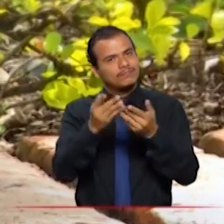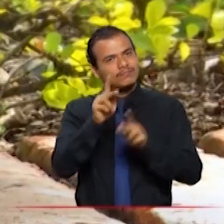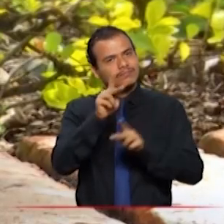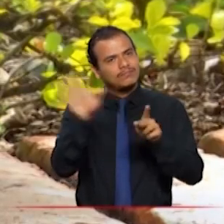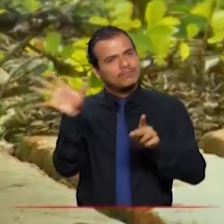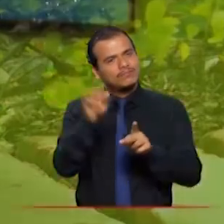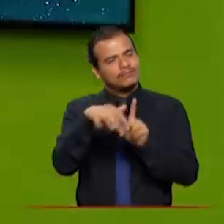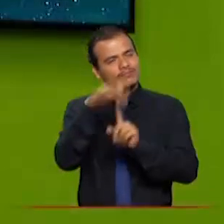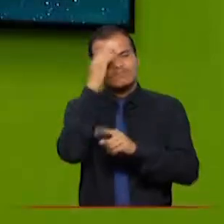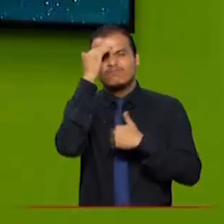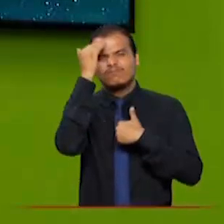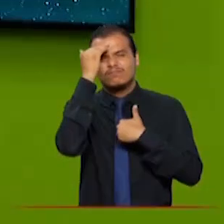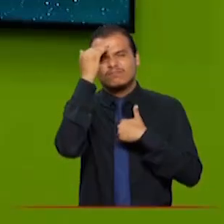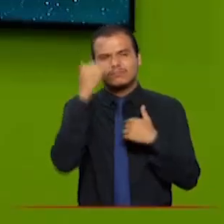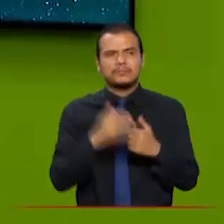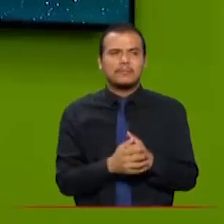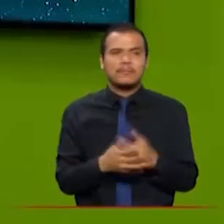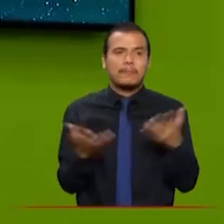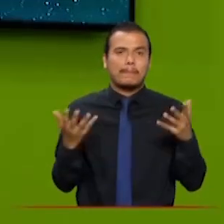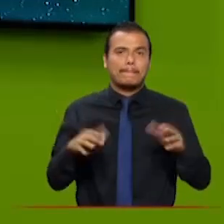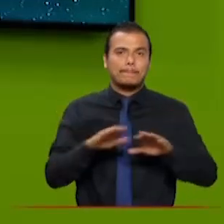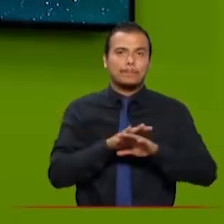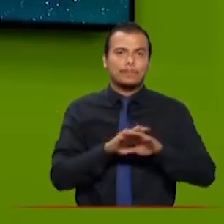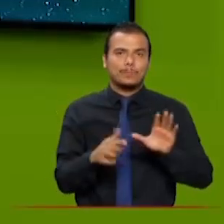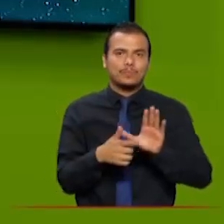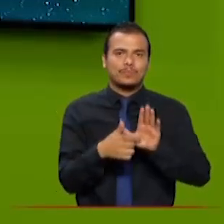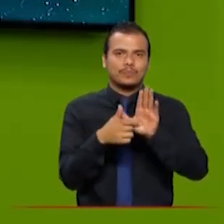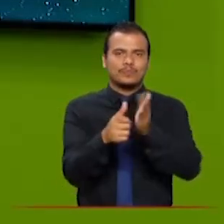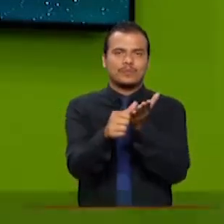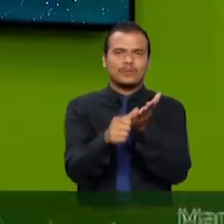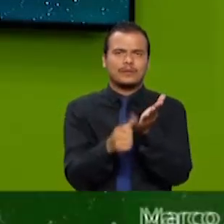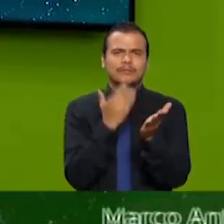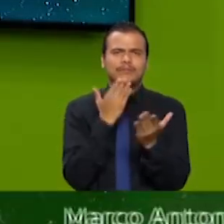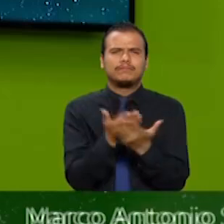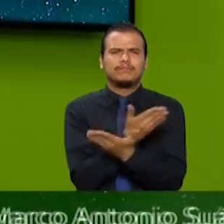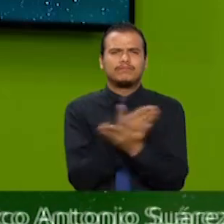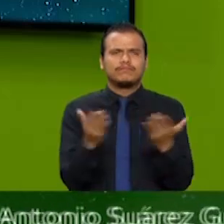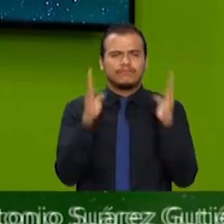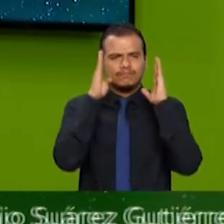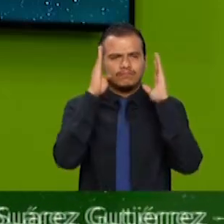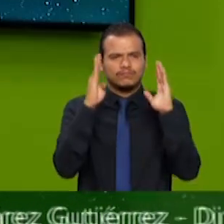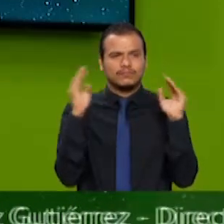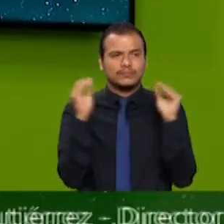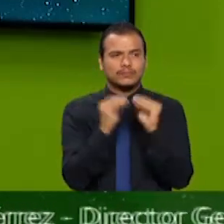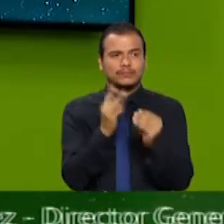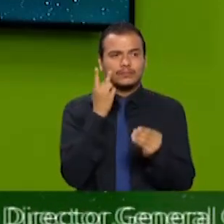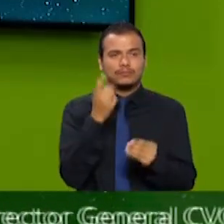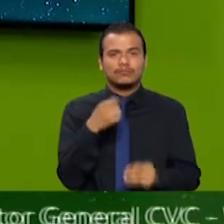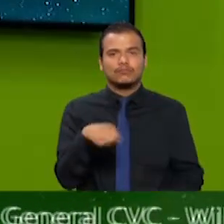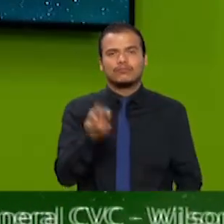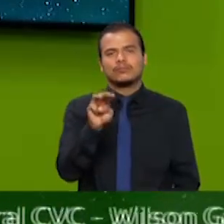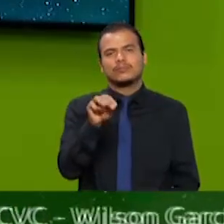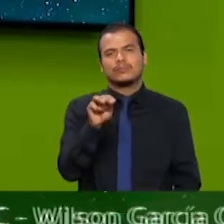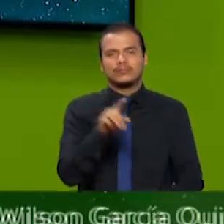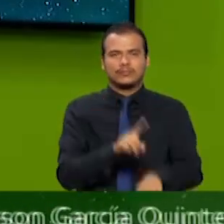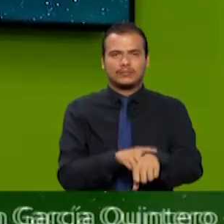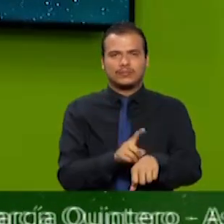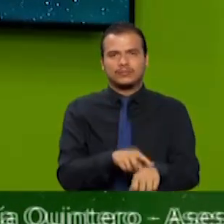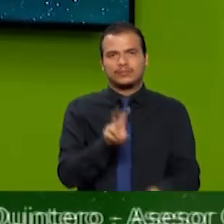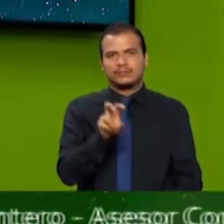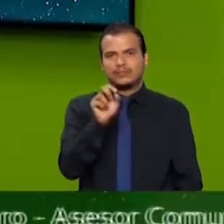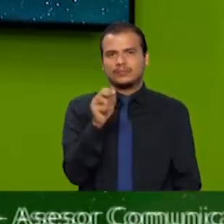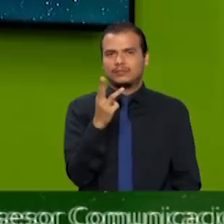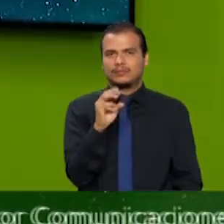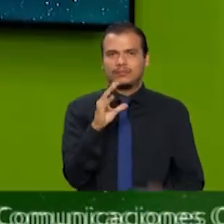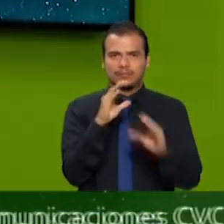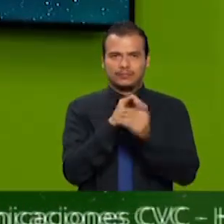ambiental. Se nos ha terminado el tiempo por hoy. Agradecemos su compañía y recuerden que nos vemos el próximo martes a las 7:30